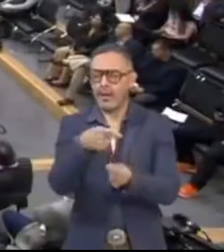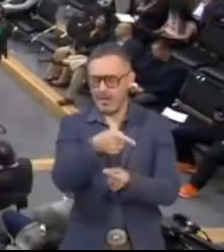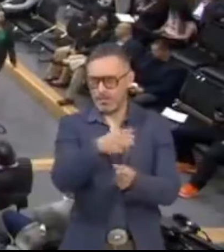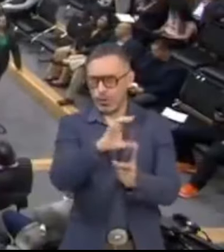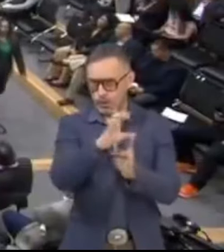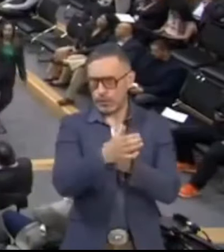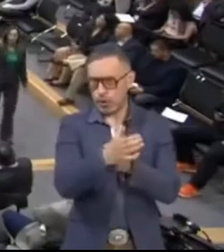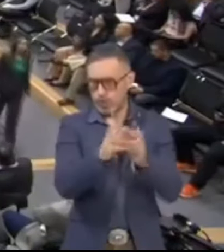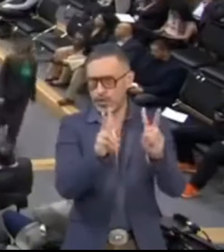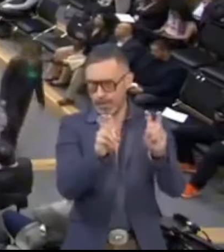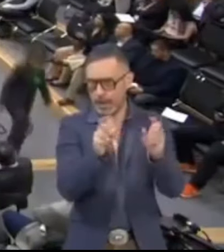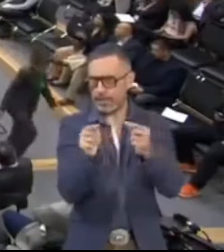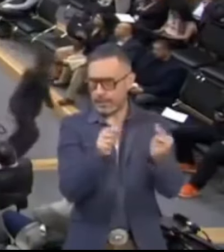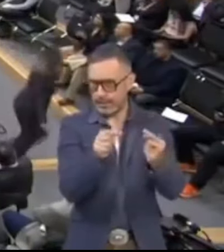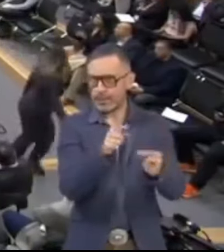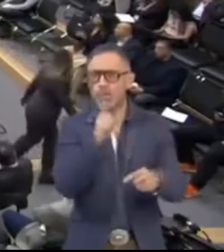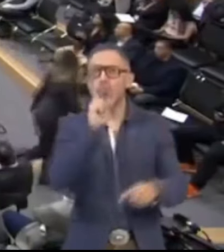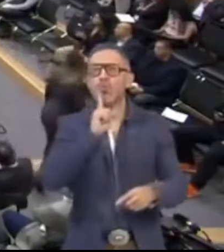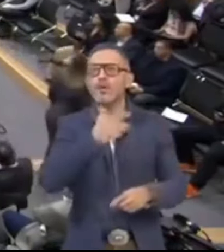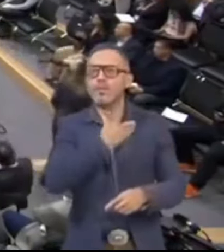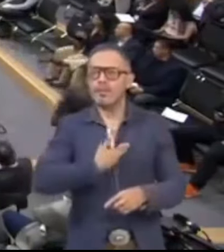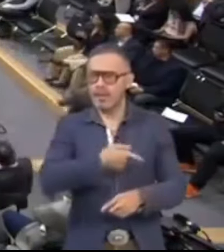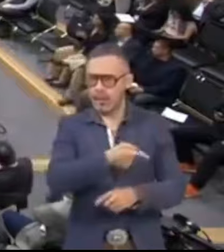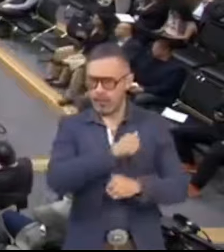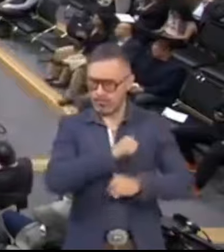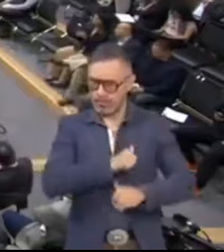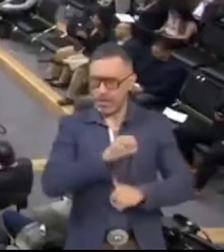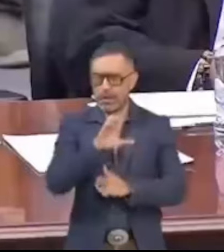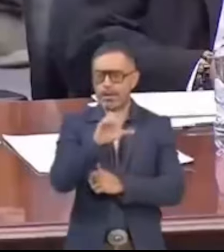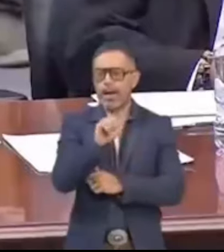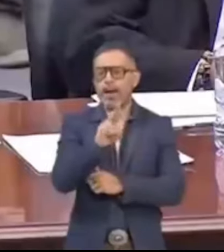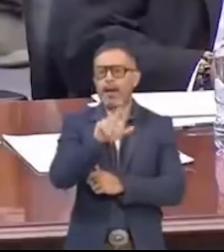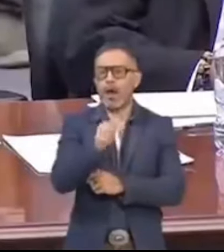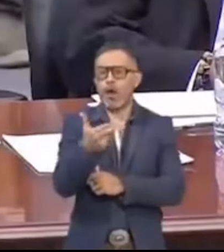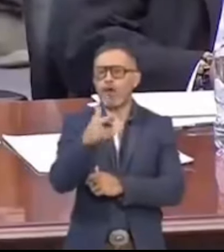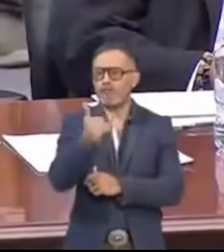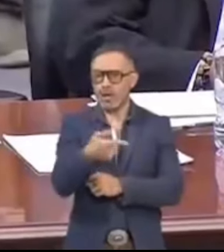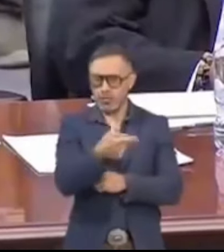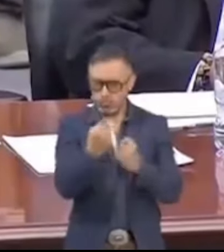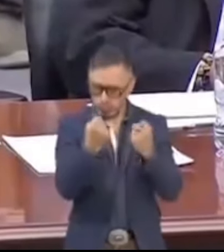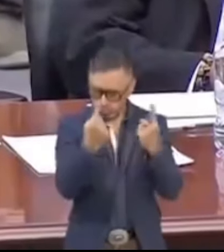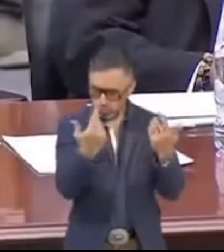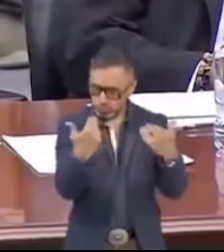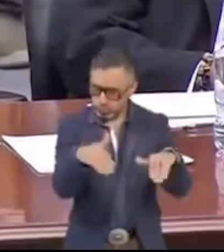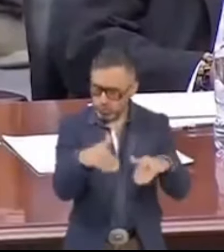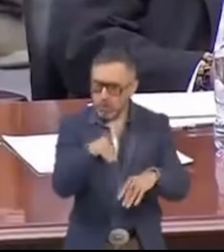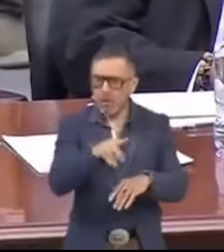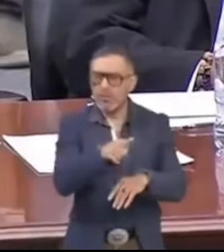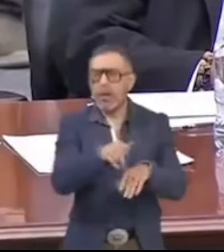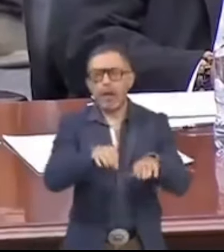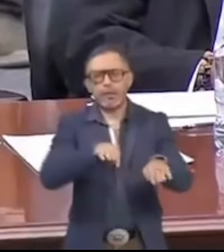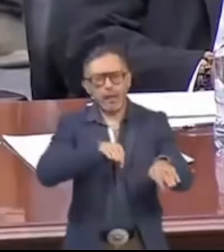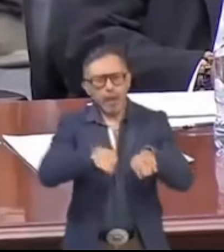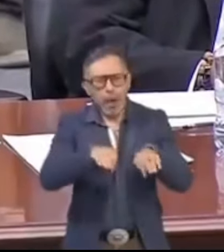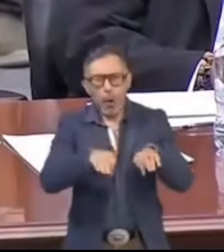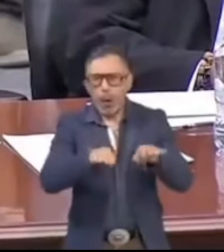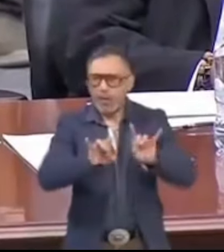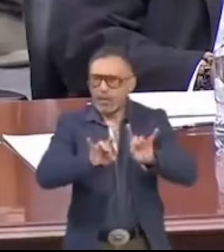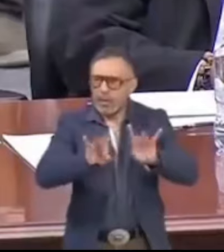presidenta la consejera Carla humfrey creo que se ha hecho un trabajo delicado detallado acucioso